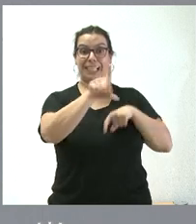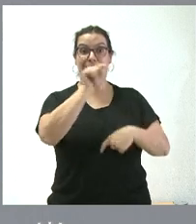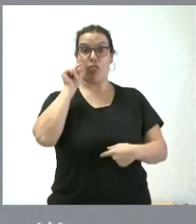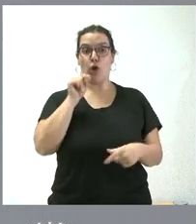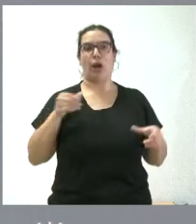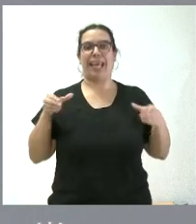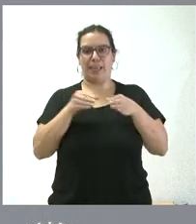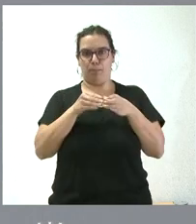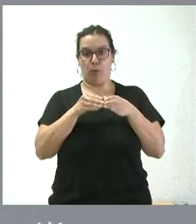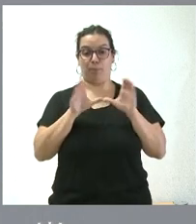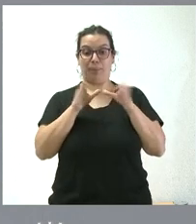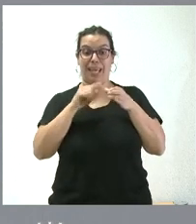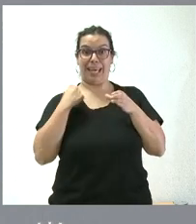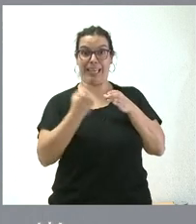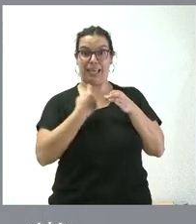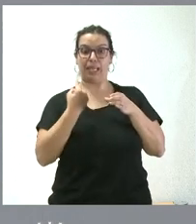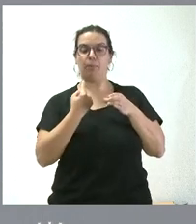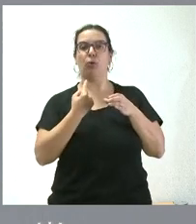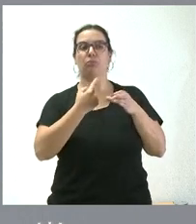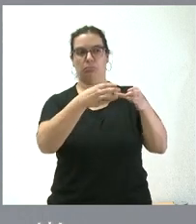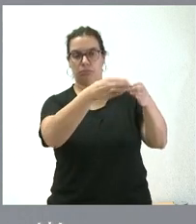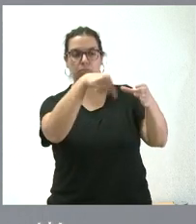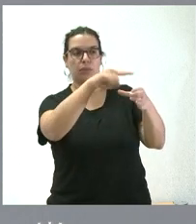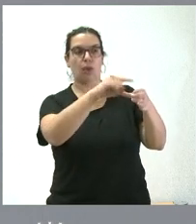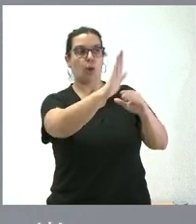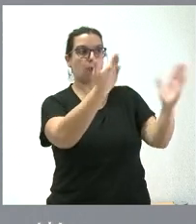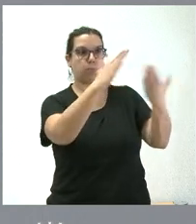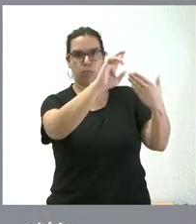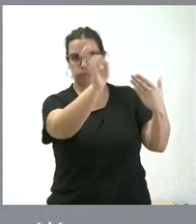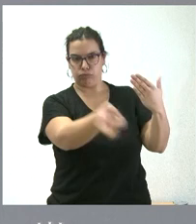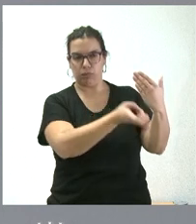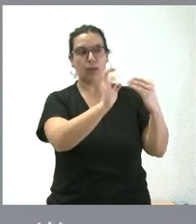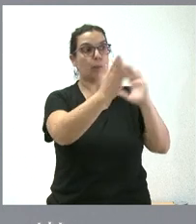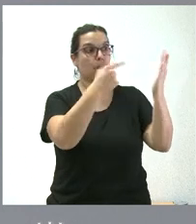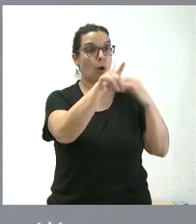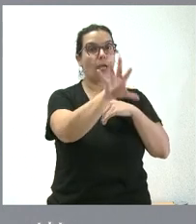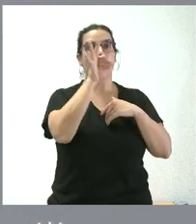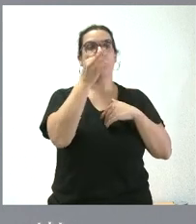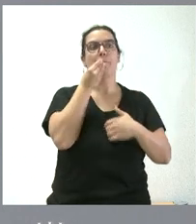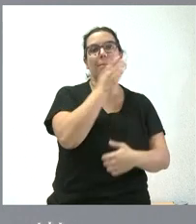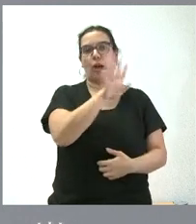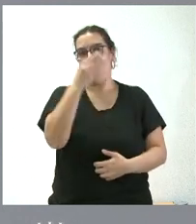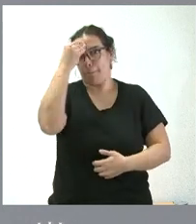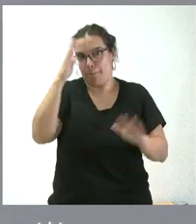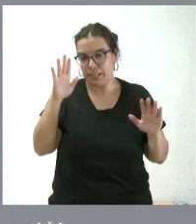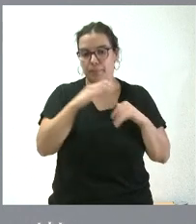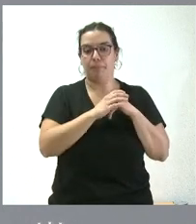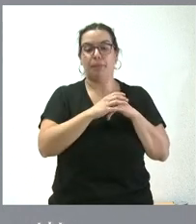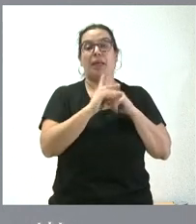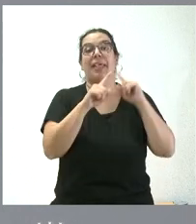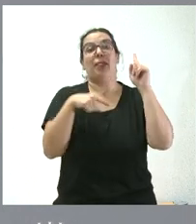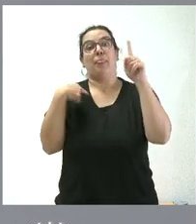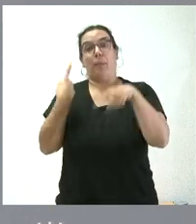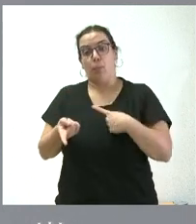y el equipo determinó que dentro de las opciones que se habían presentado que eran múltiples esta era la mejor posteriormente por los